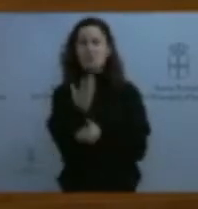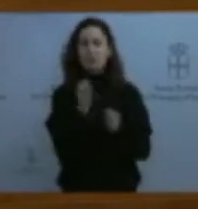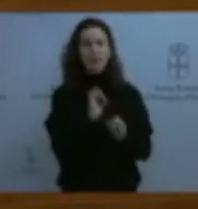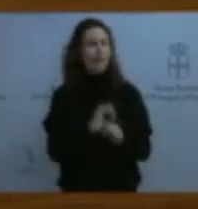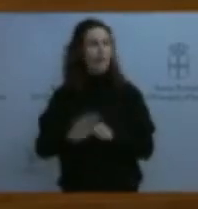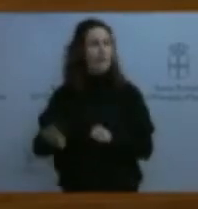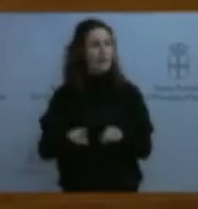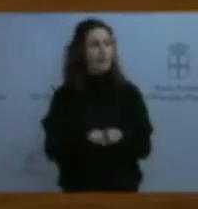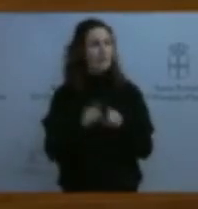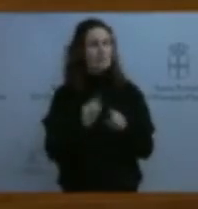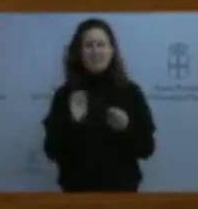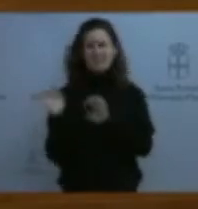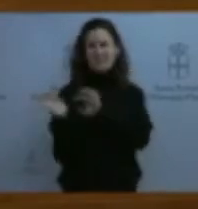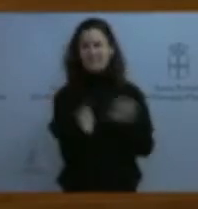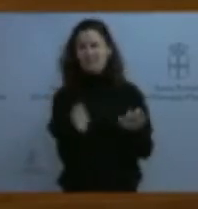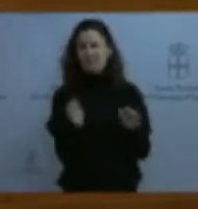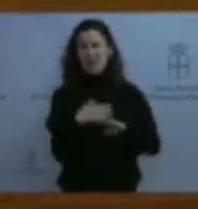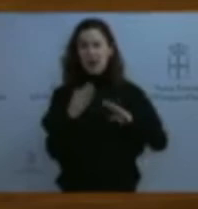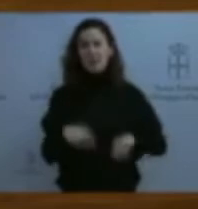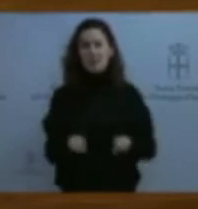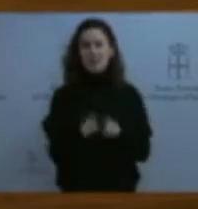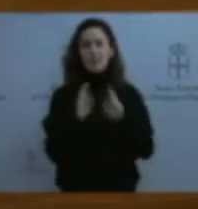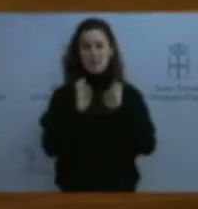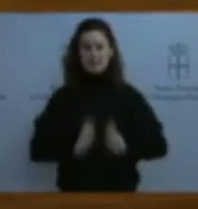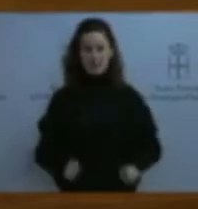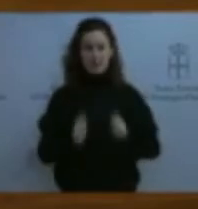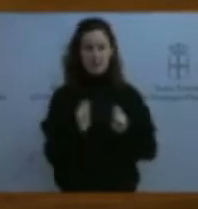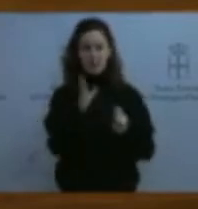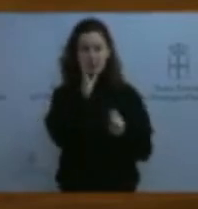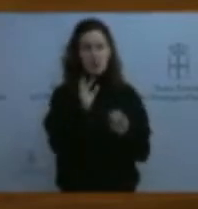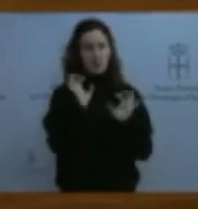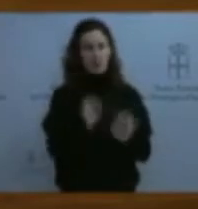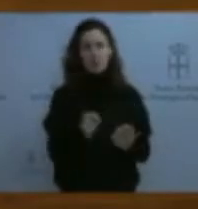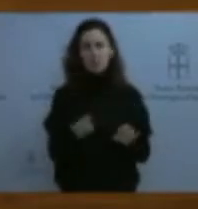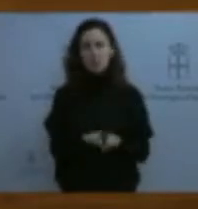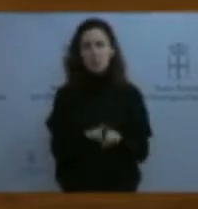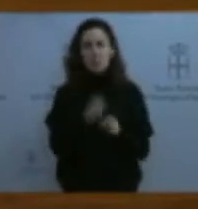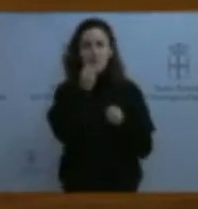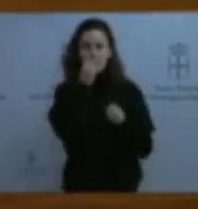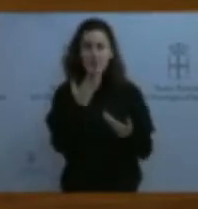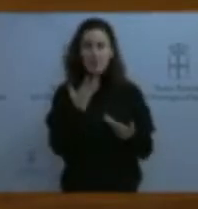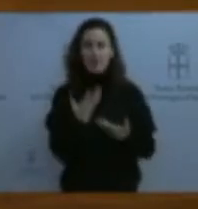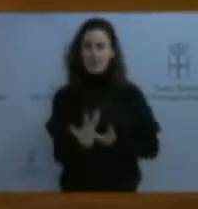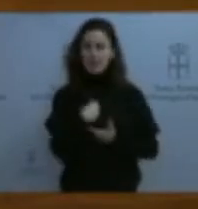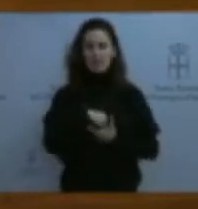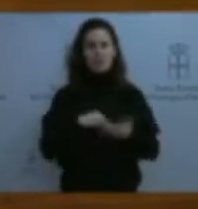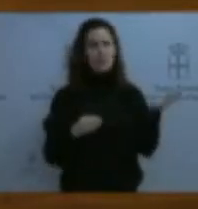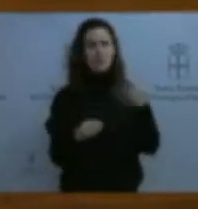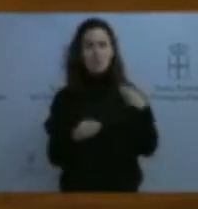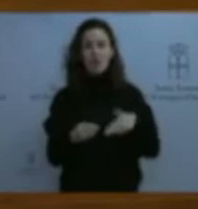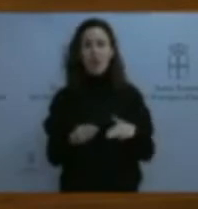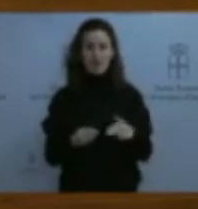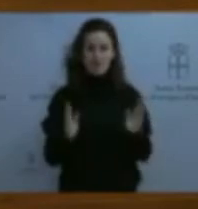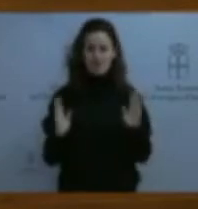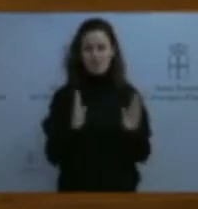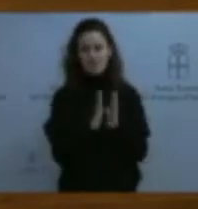posible agresión sufrida, también produce un estrés en el personal que es muy difícil de mantener en condiciones saludables durante un largo periodo